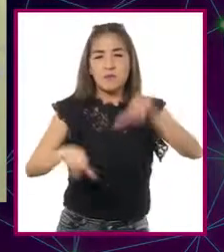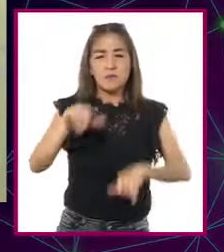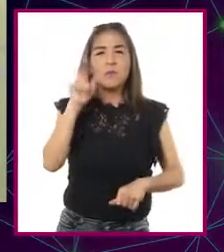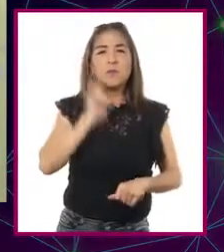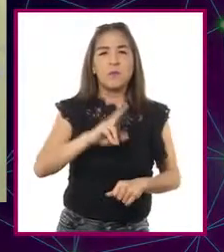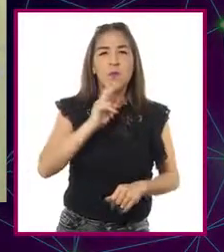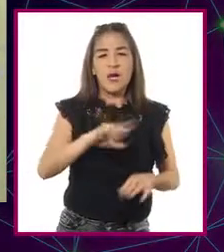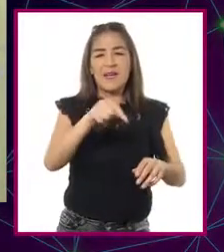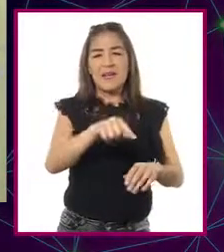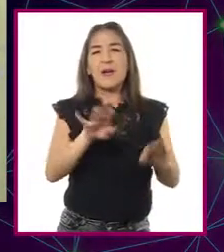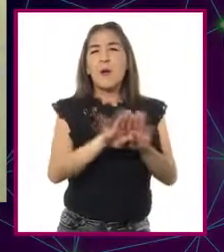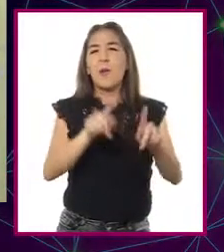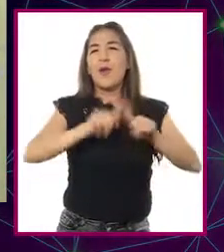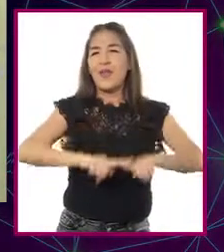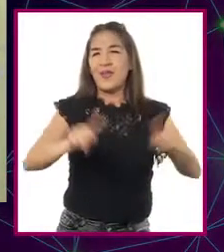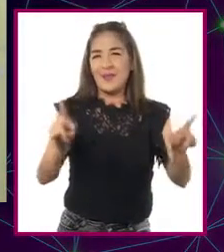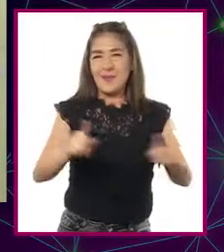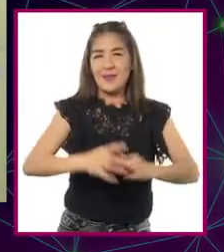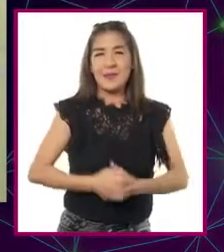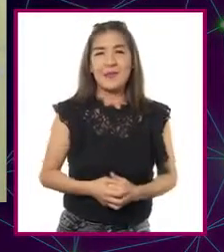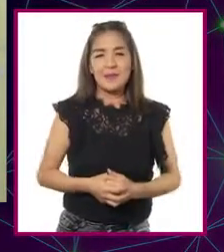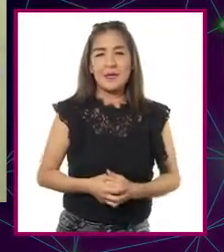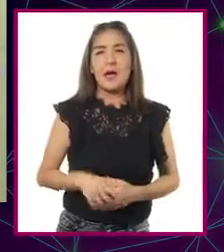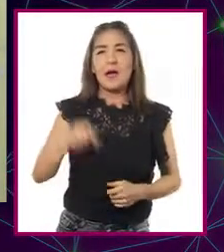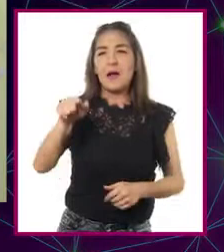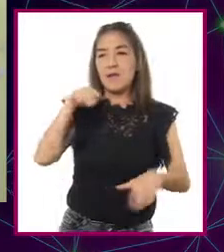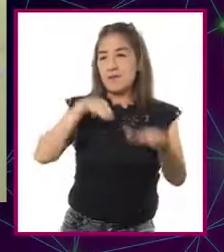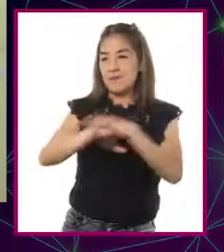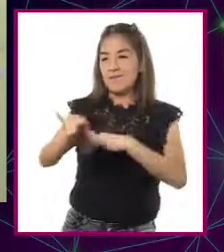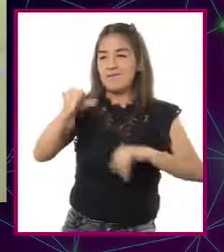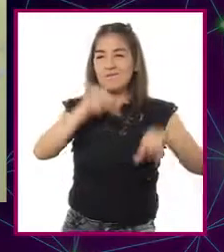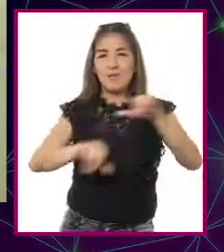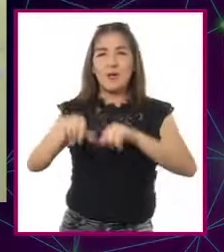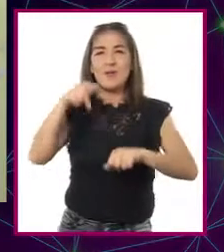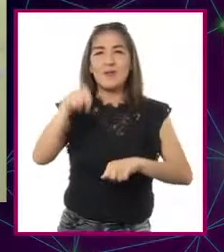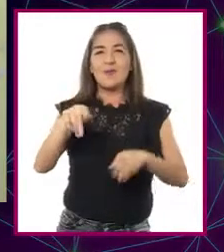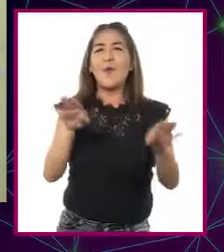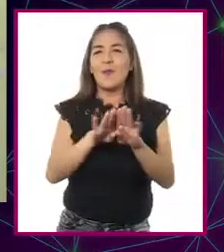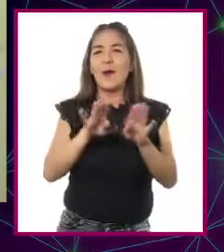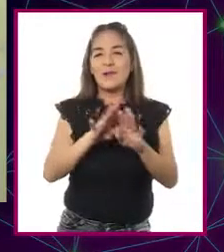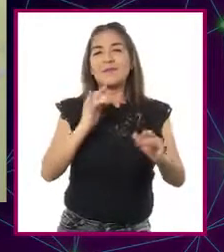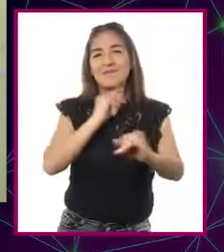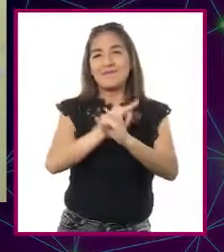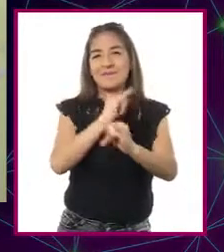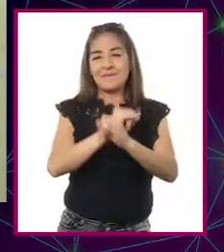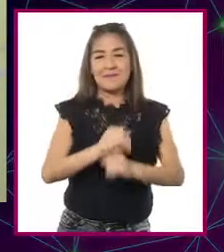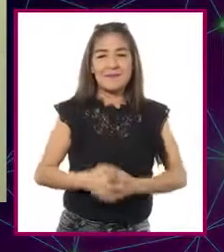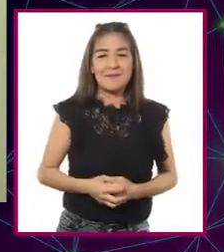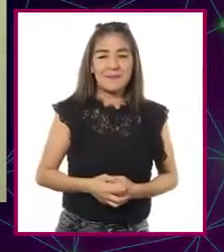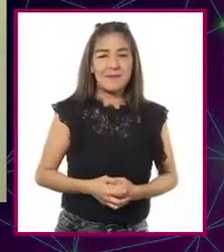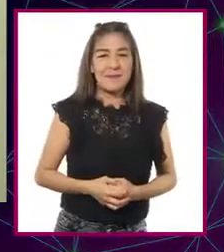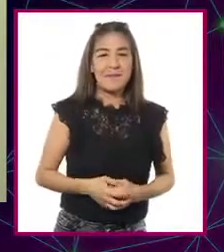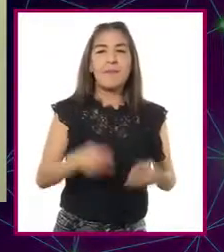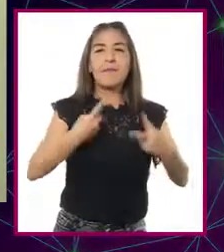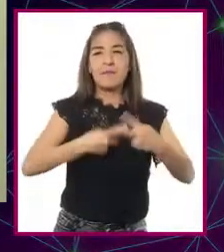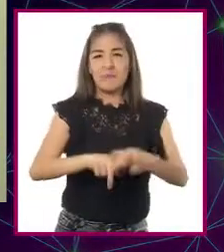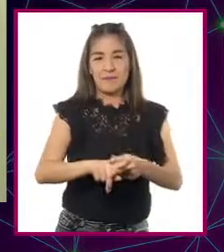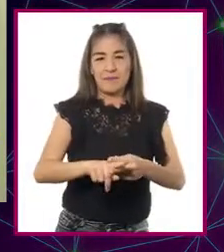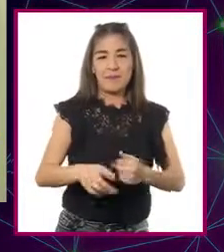un modo un poco diferente, en un laboratorio virtual. Comenzamos.